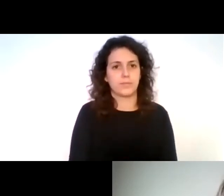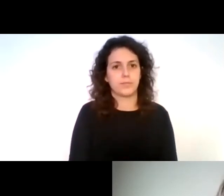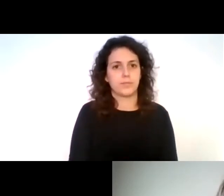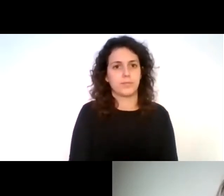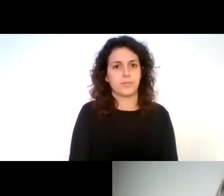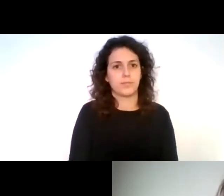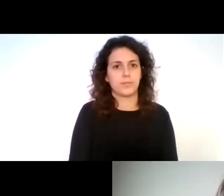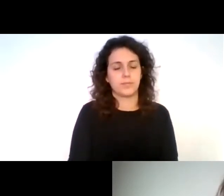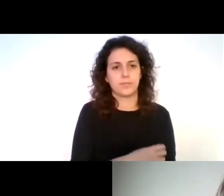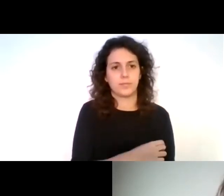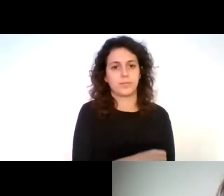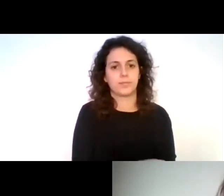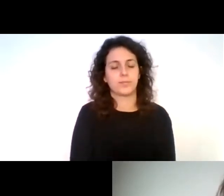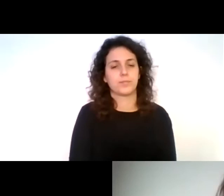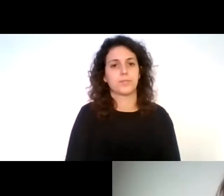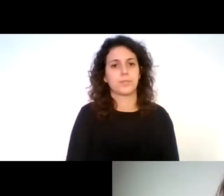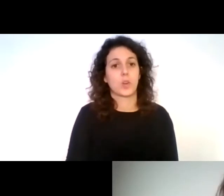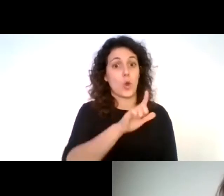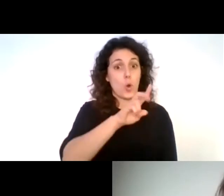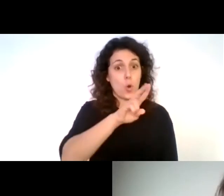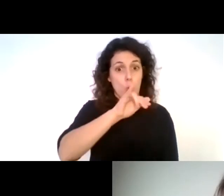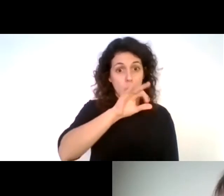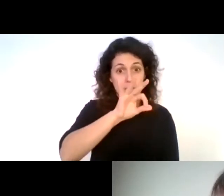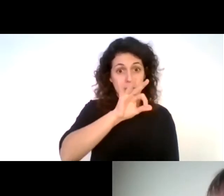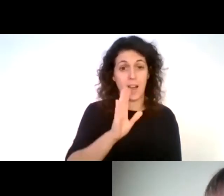You were saying during your presentation that Luis Miguel, ¿estabas diciendo?